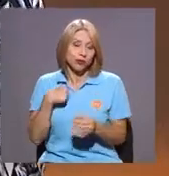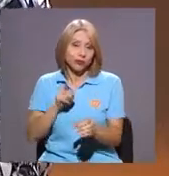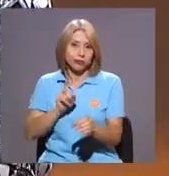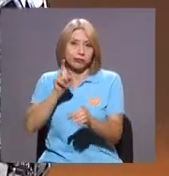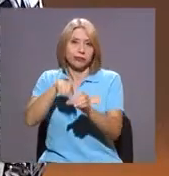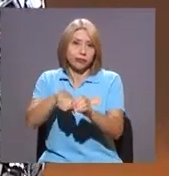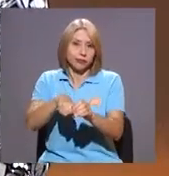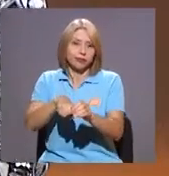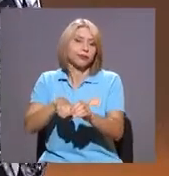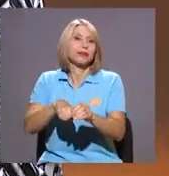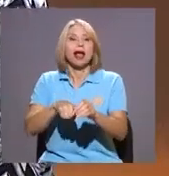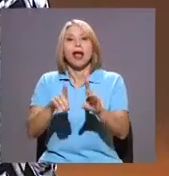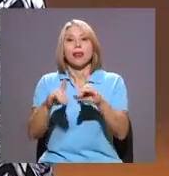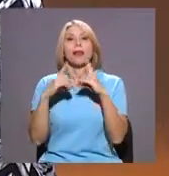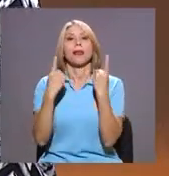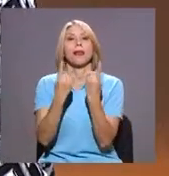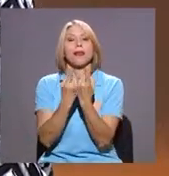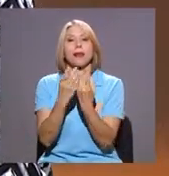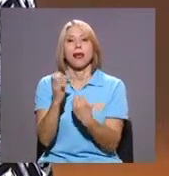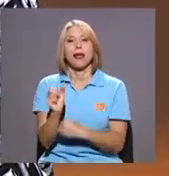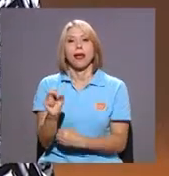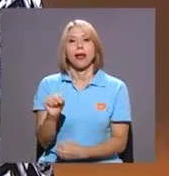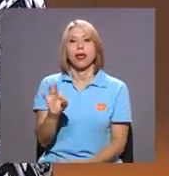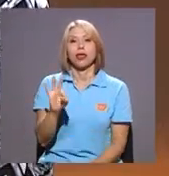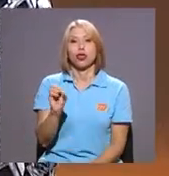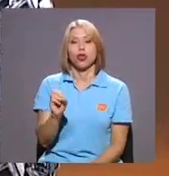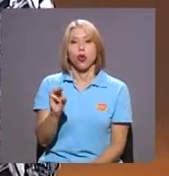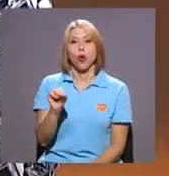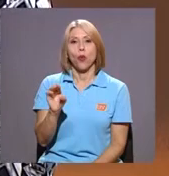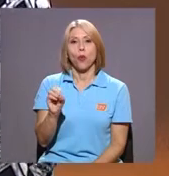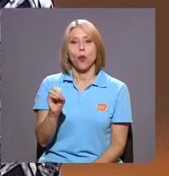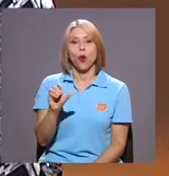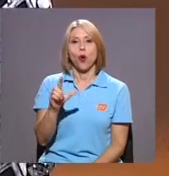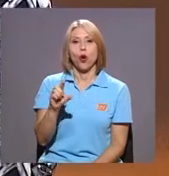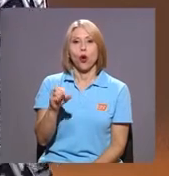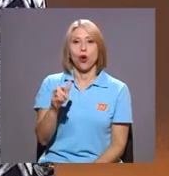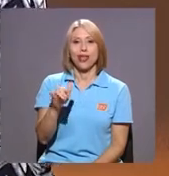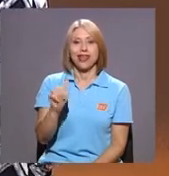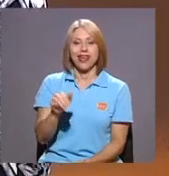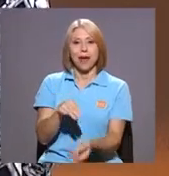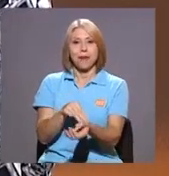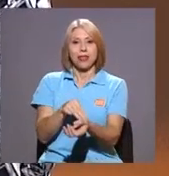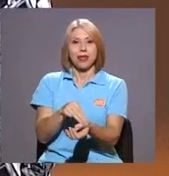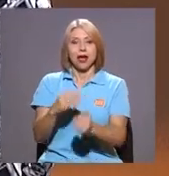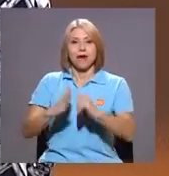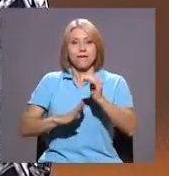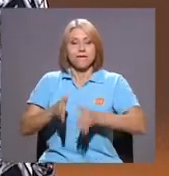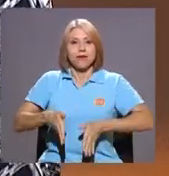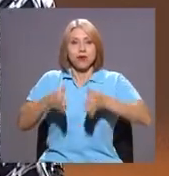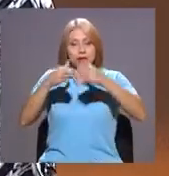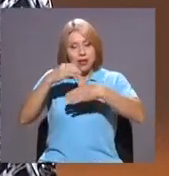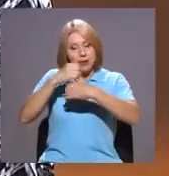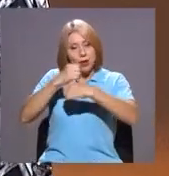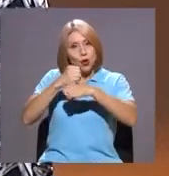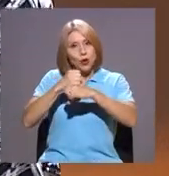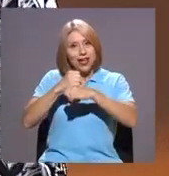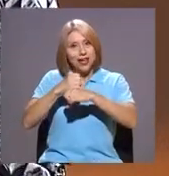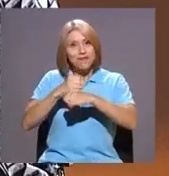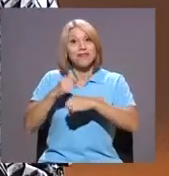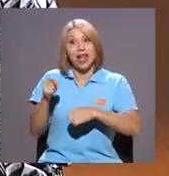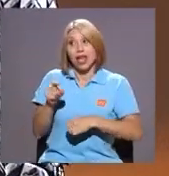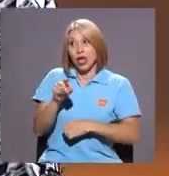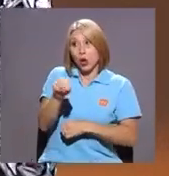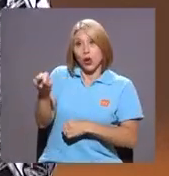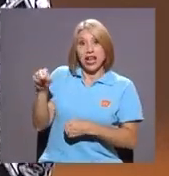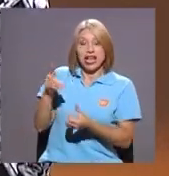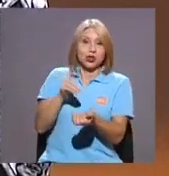la sección de entomología médica de la Facultad de Microbiología. Entonces, empezando por ahí, porque con los colegas que teníamos, el doctor